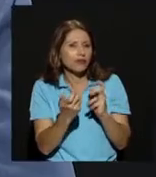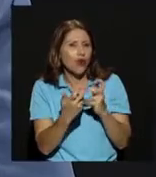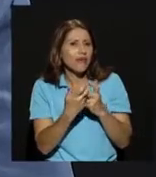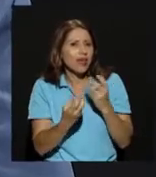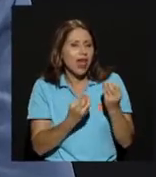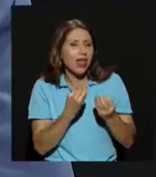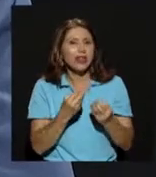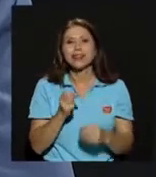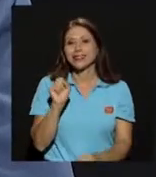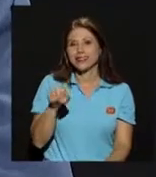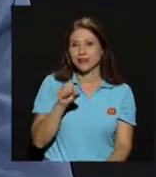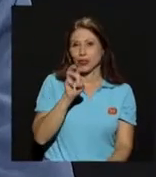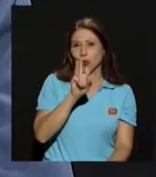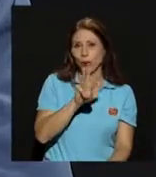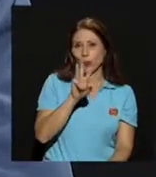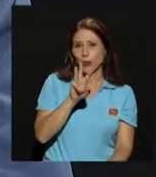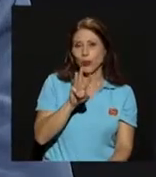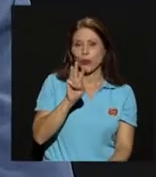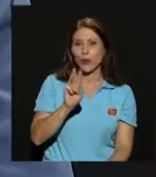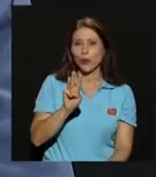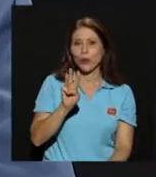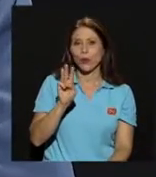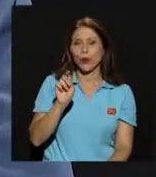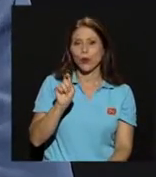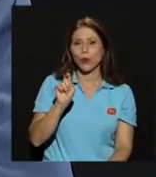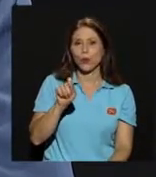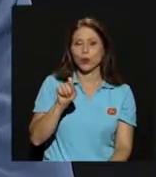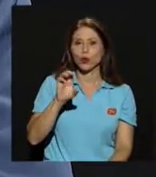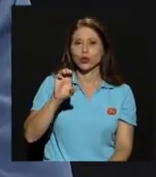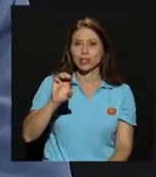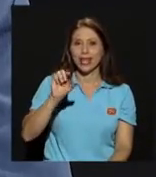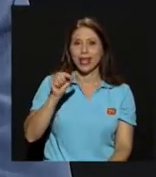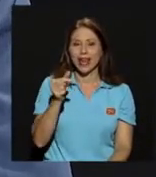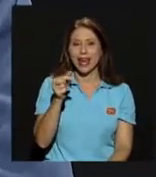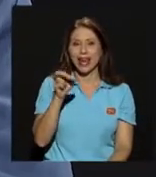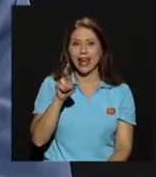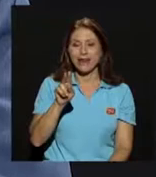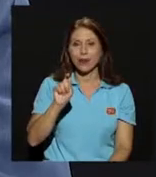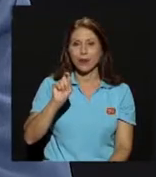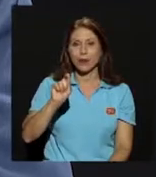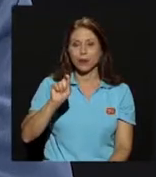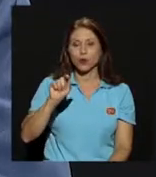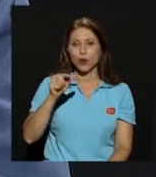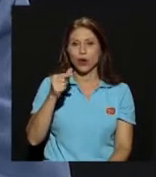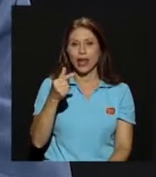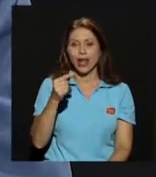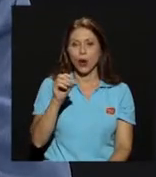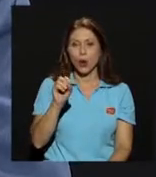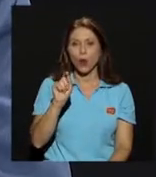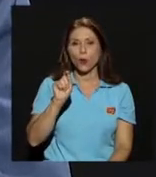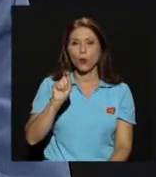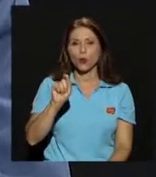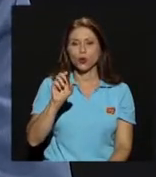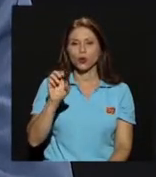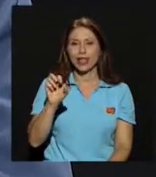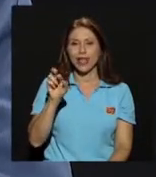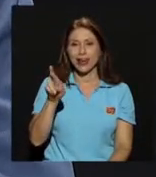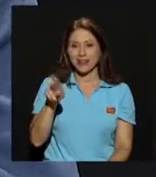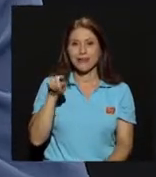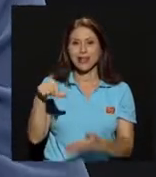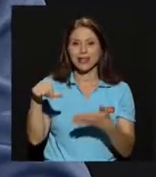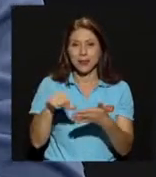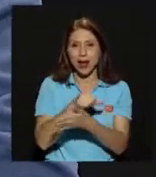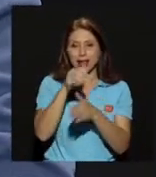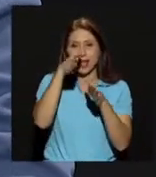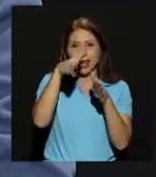es www punto cr punto g o punto cl es la página de la contraloría